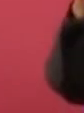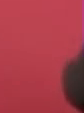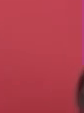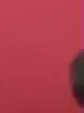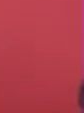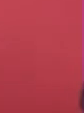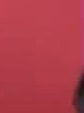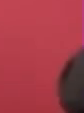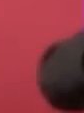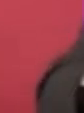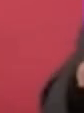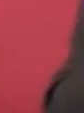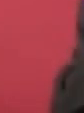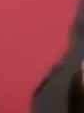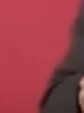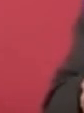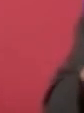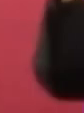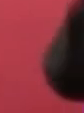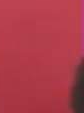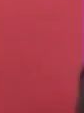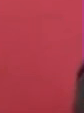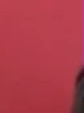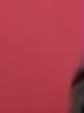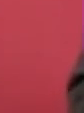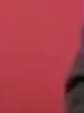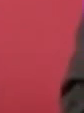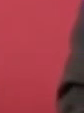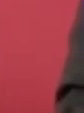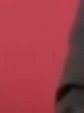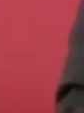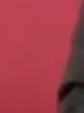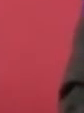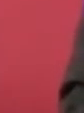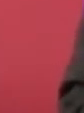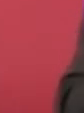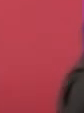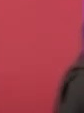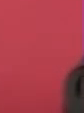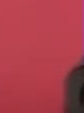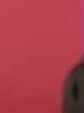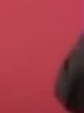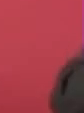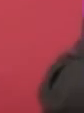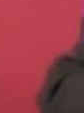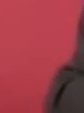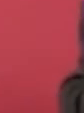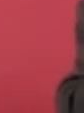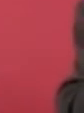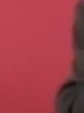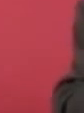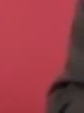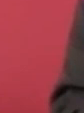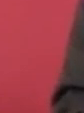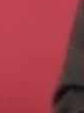con los organismos criminales. El exfiscal general de Estados Unidos durante la administración de Donald Trump, William Barr, volvió a